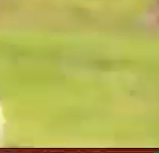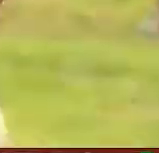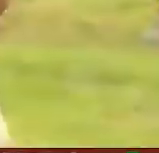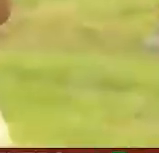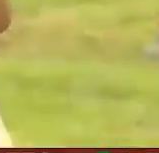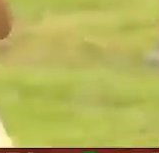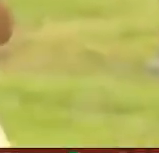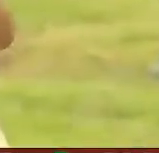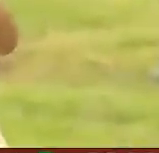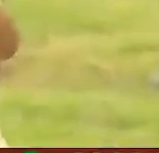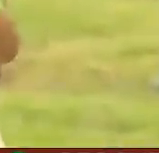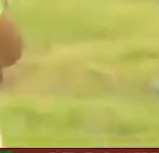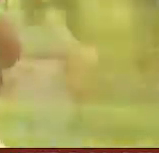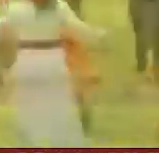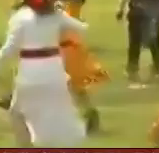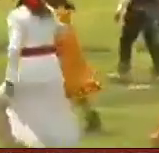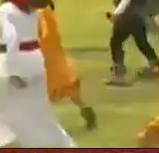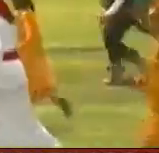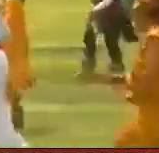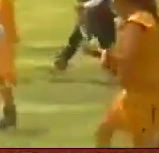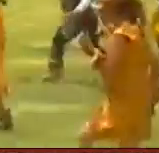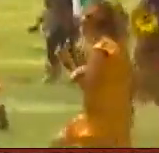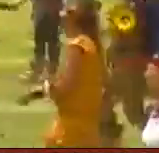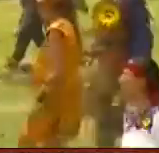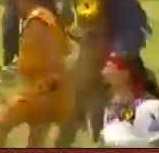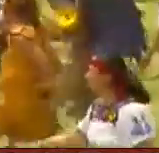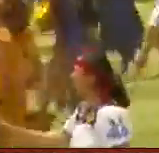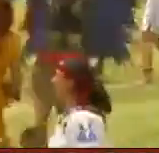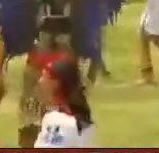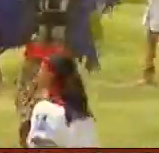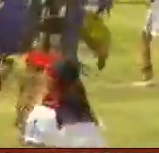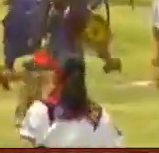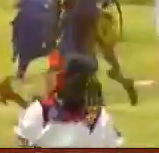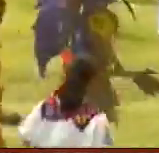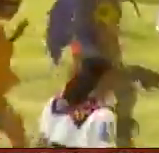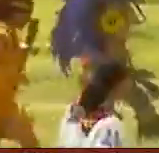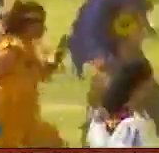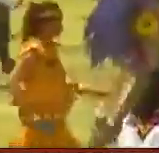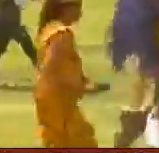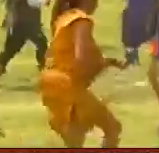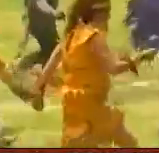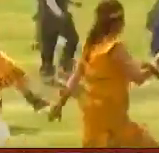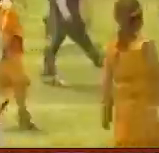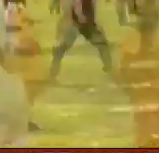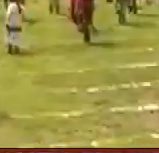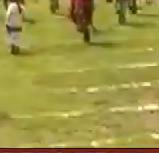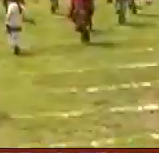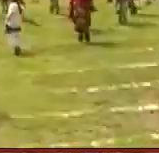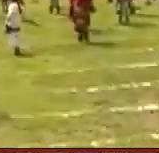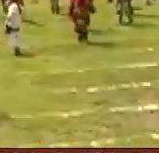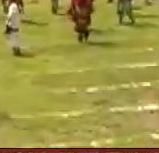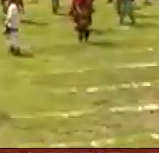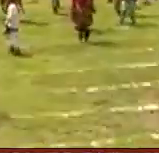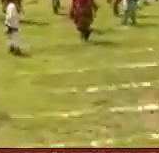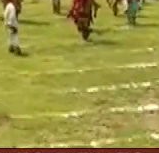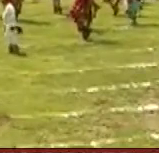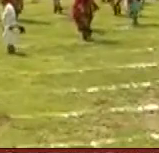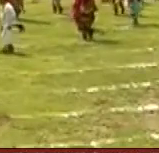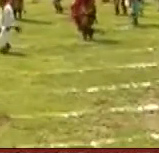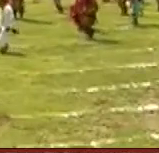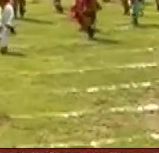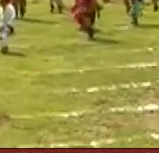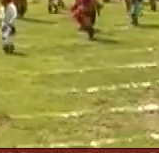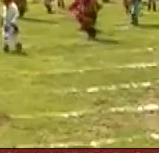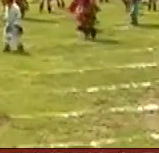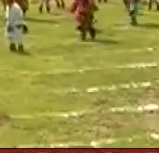apreciar y disfrutar ahí en sus imágenes con estos coloridos trajes y, pues bueno, ancestrales